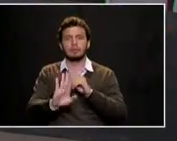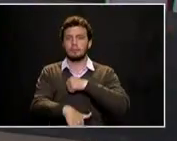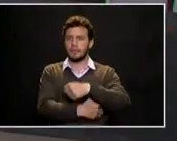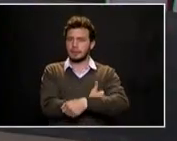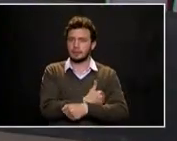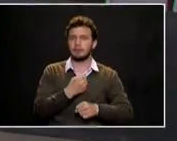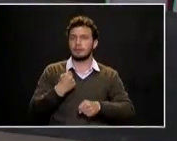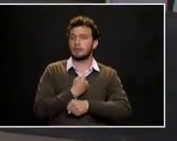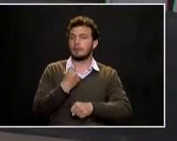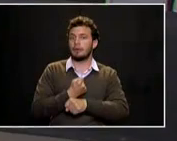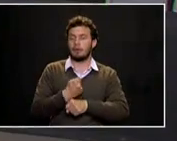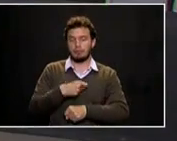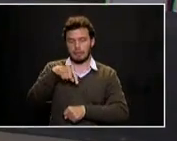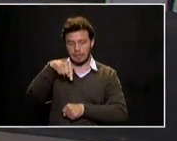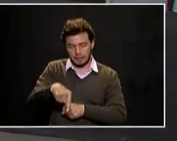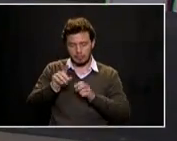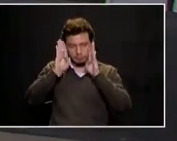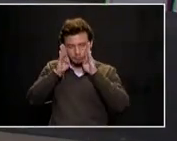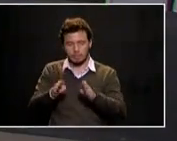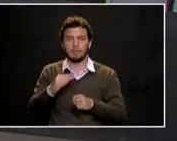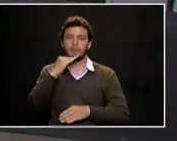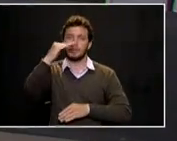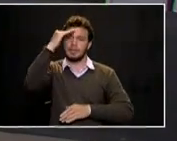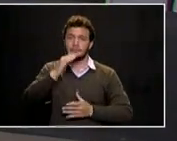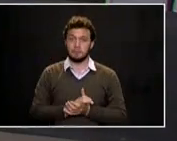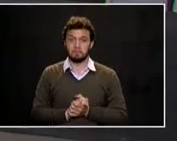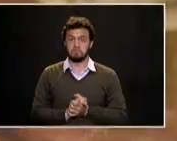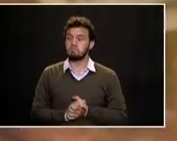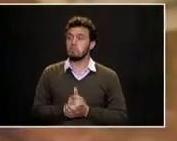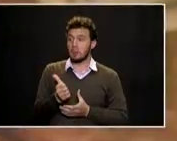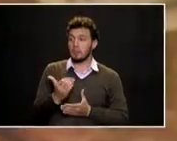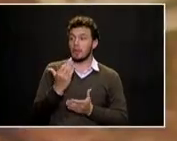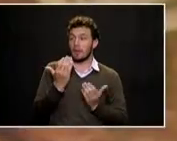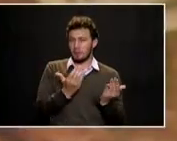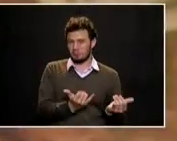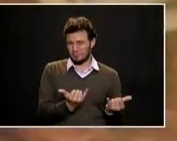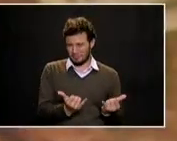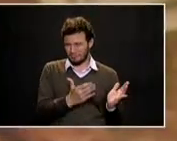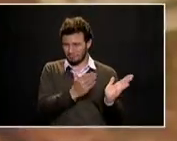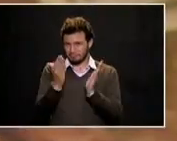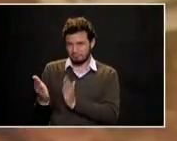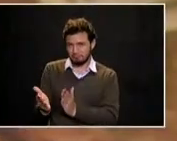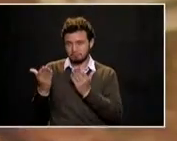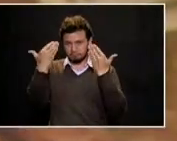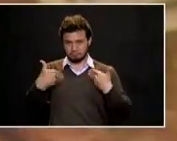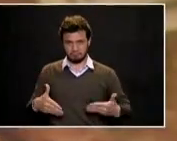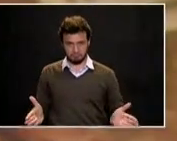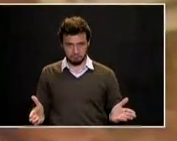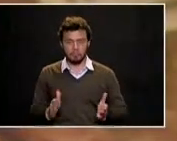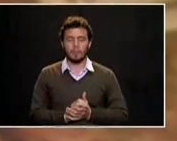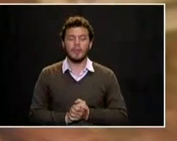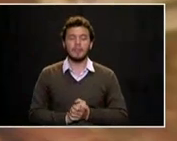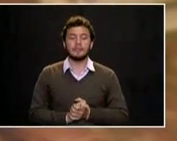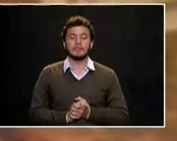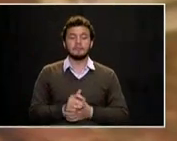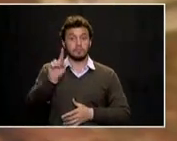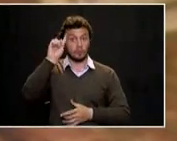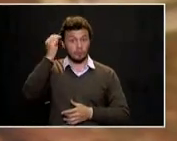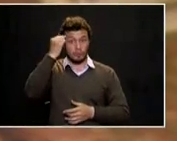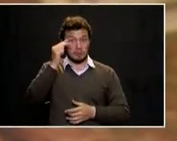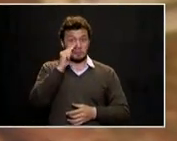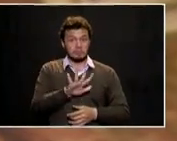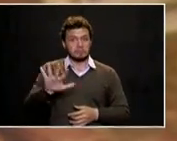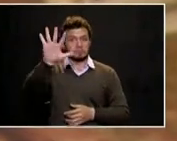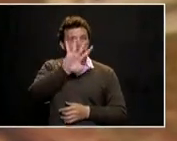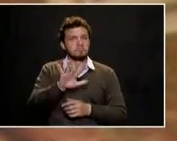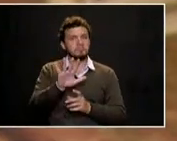ciudad. El turno ahora es para la candidata Beatriz Rabe. Bueno, el Gobierno Nacional definió un COMPES que